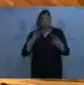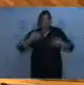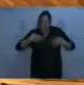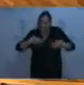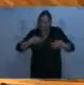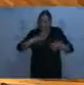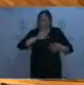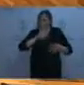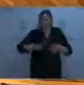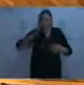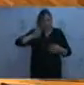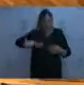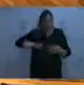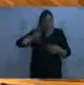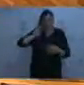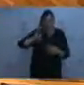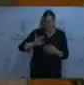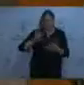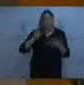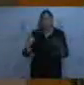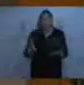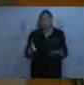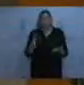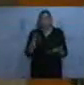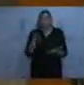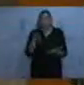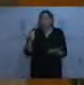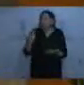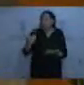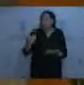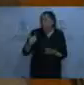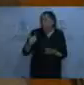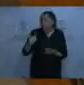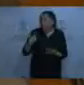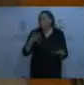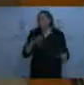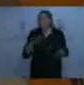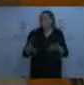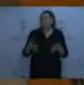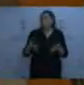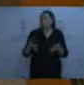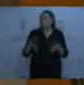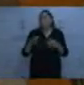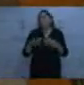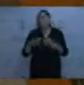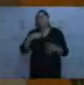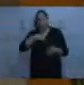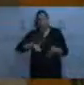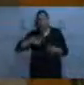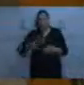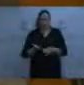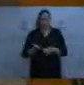parece reiterativa porque ya la había realizado más o menos igual el Grupo Podemos